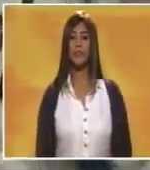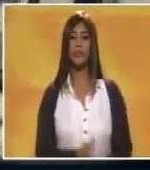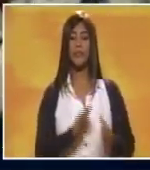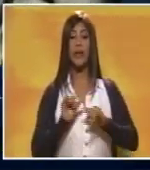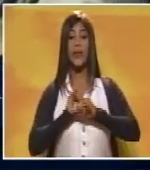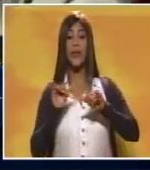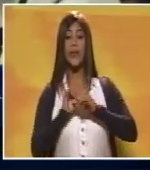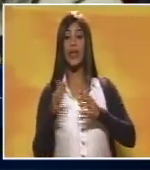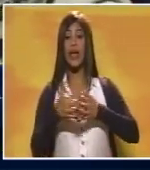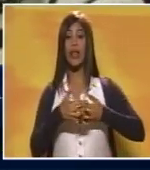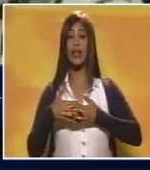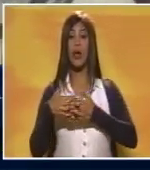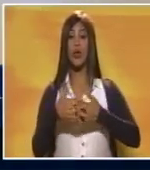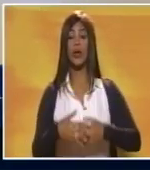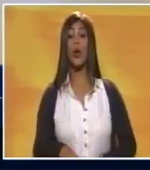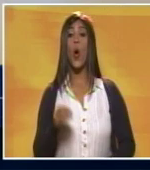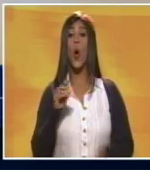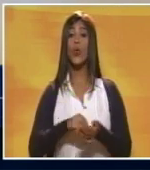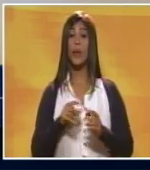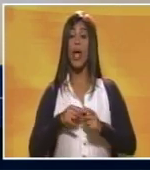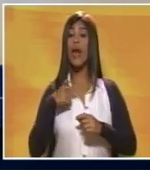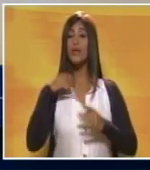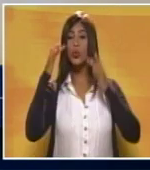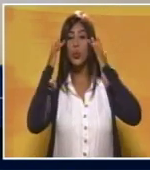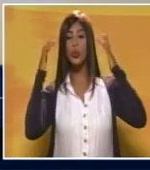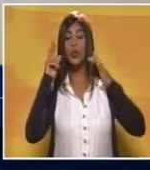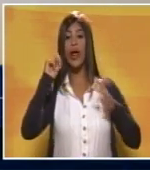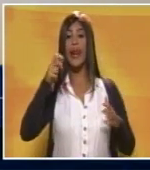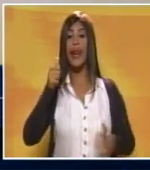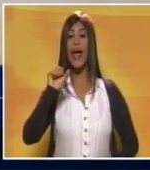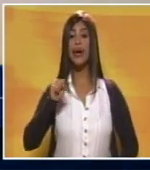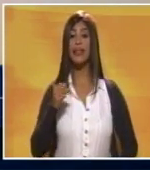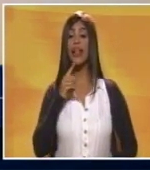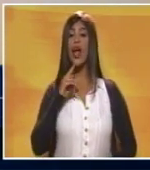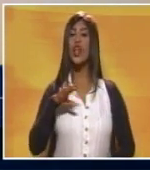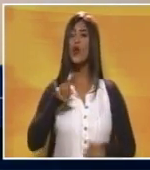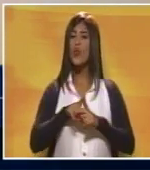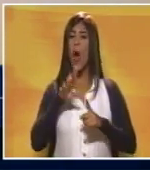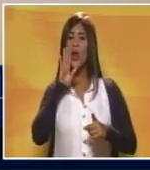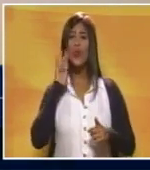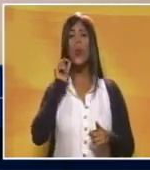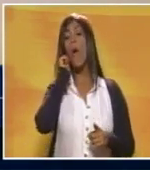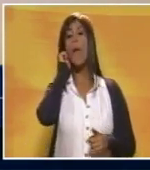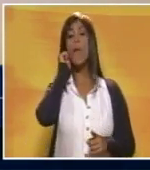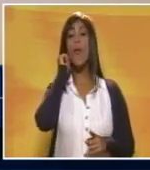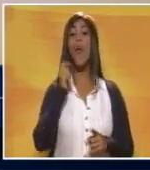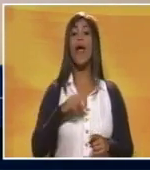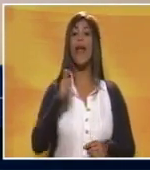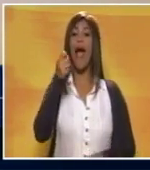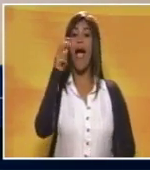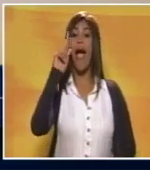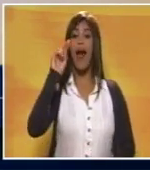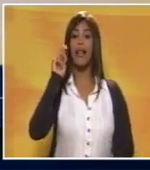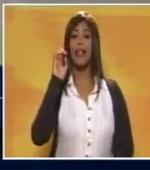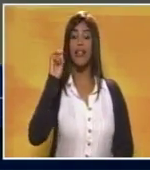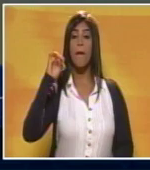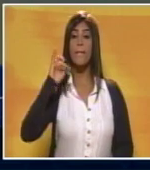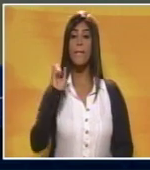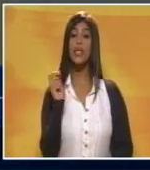Y cerramos en Estados Unidos porque la NASA bautizó con el nombre de la diosa Artemisa la misión que regresará a la Luna